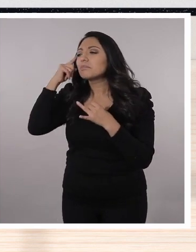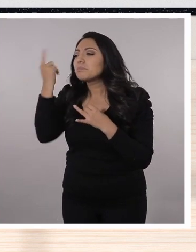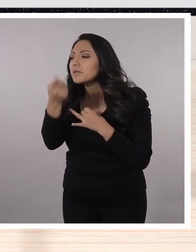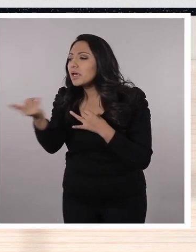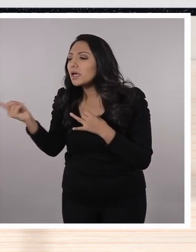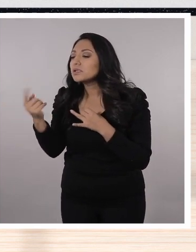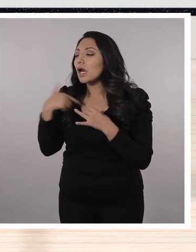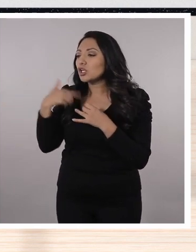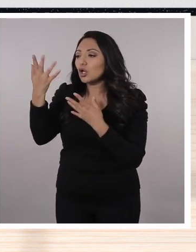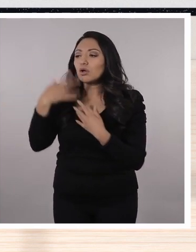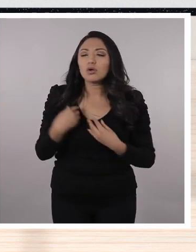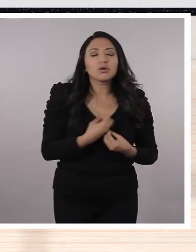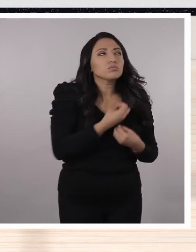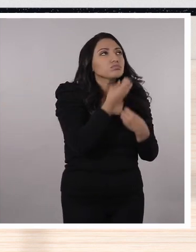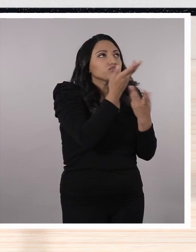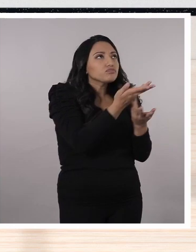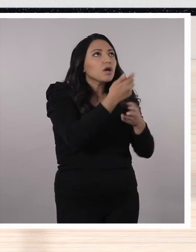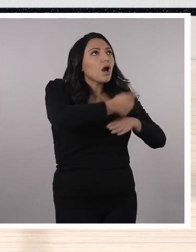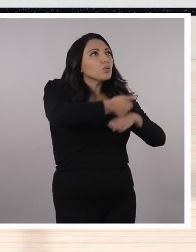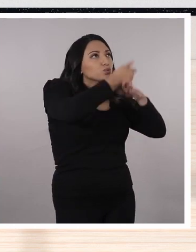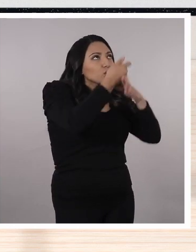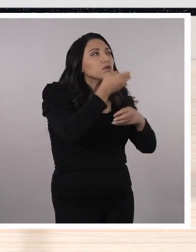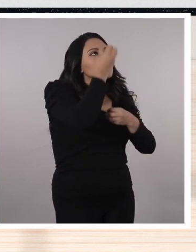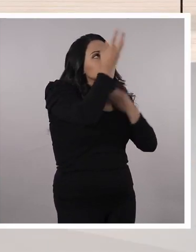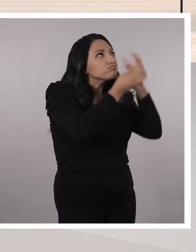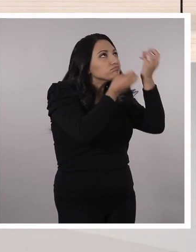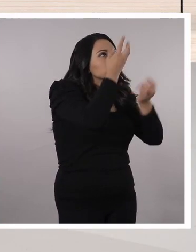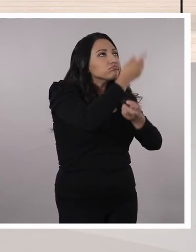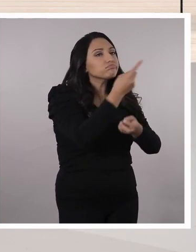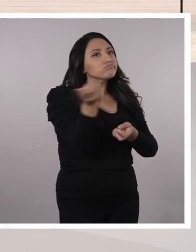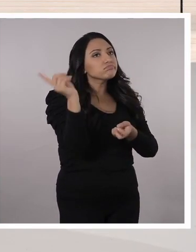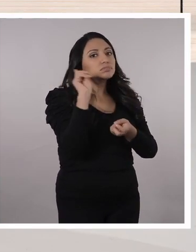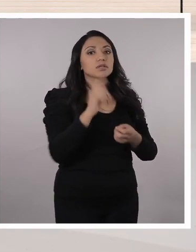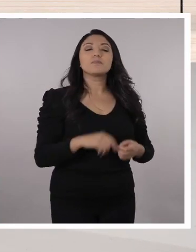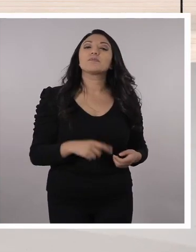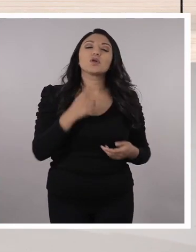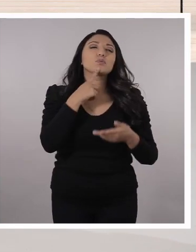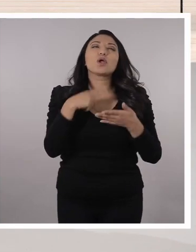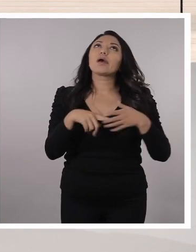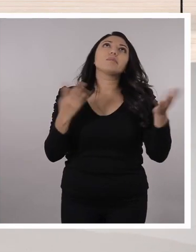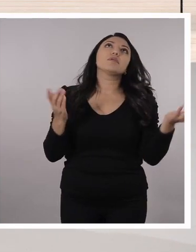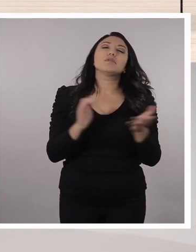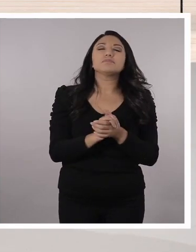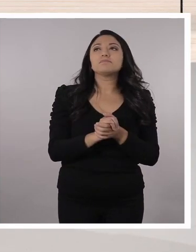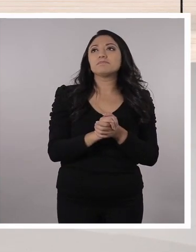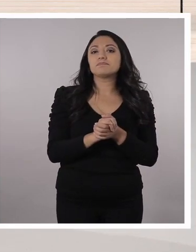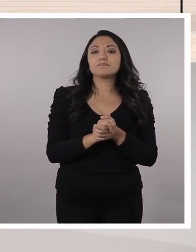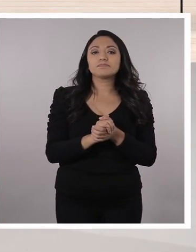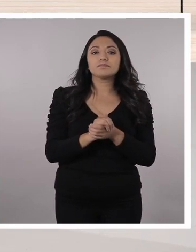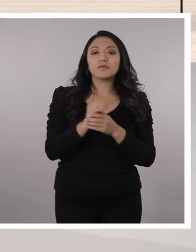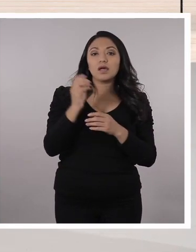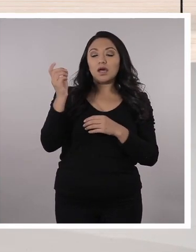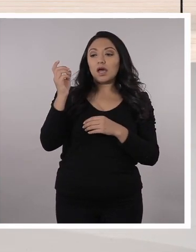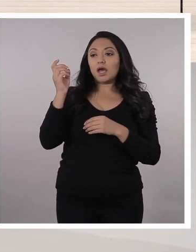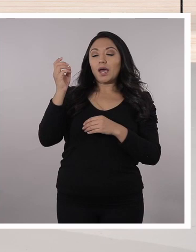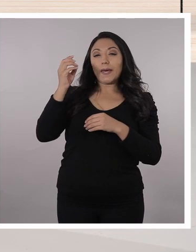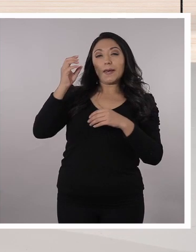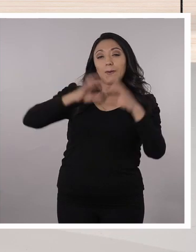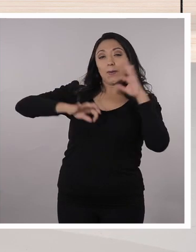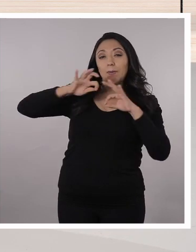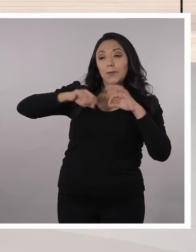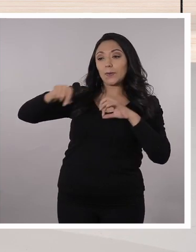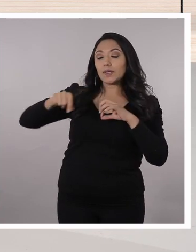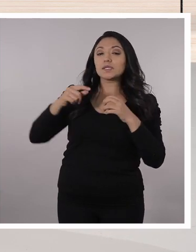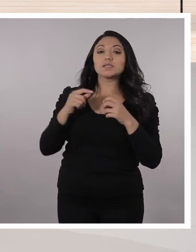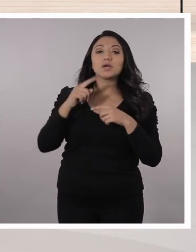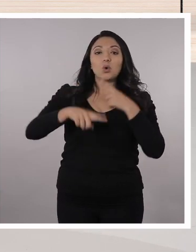querían y yo poder transmitir eso hacia las autoridades. Entonces, por ejemplo, faltaban cosas en el laboratorio de física o,